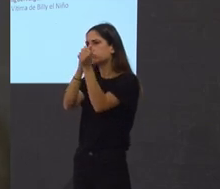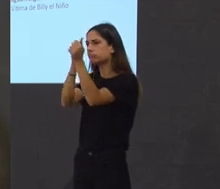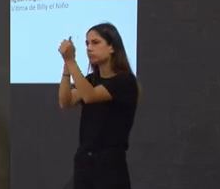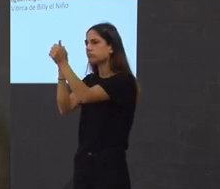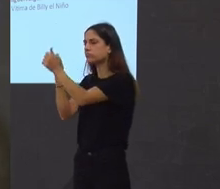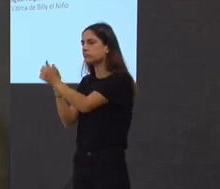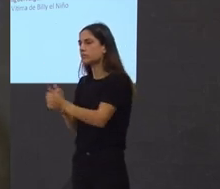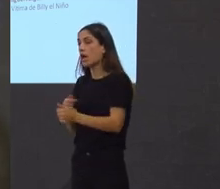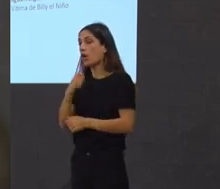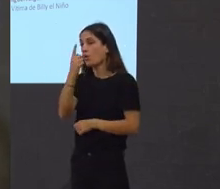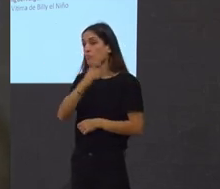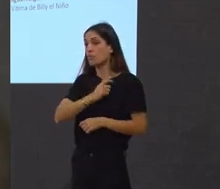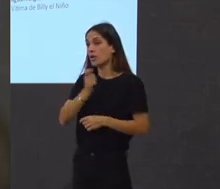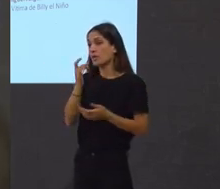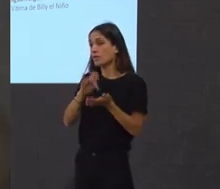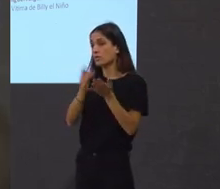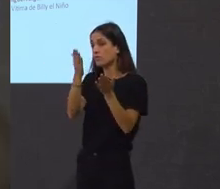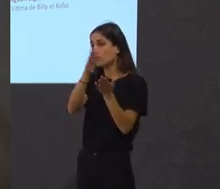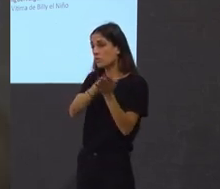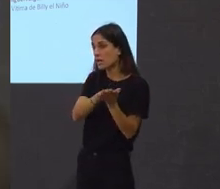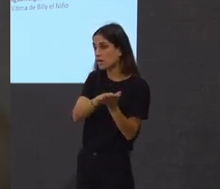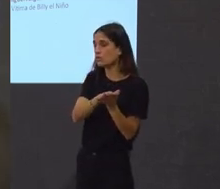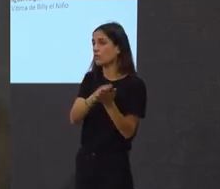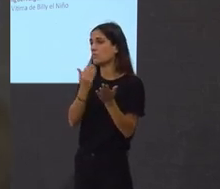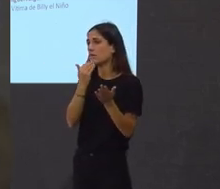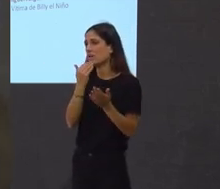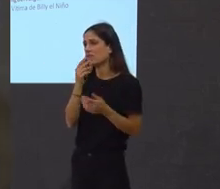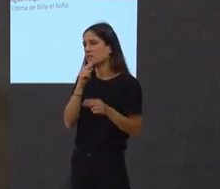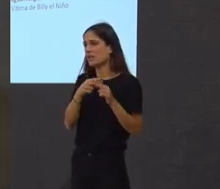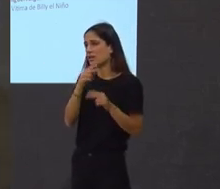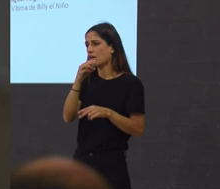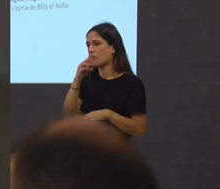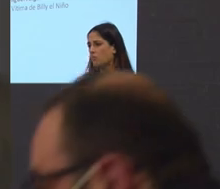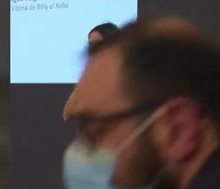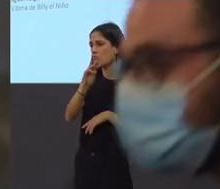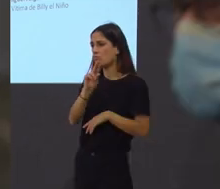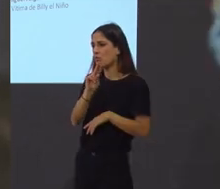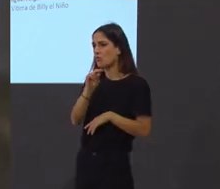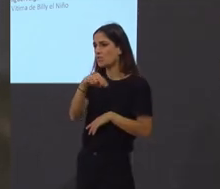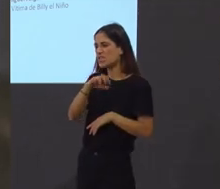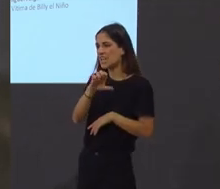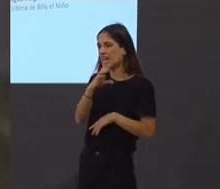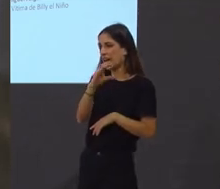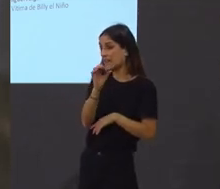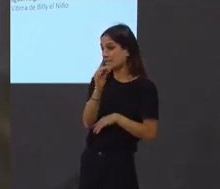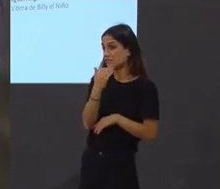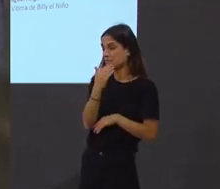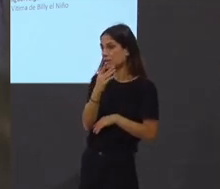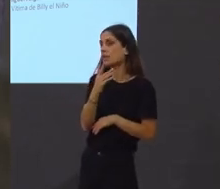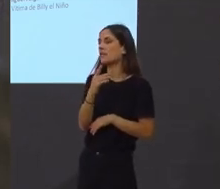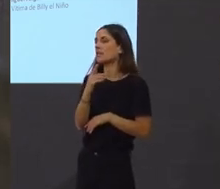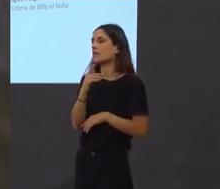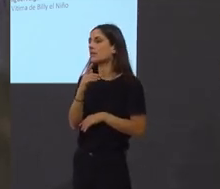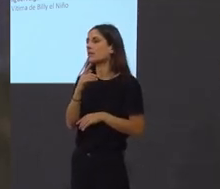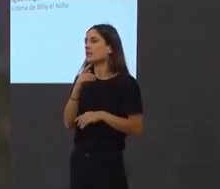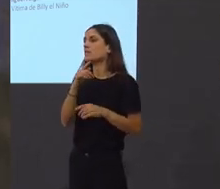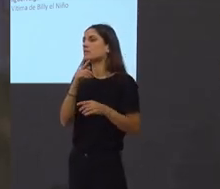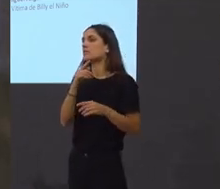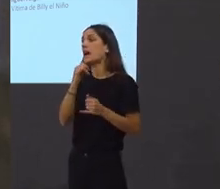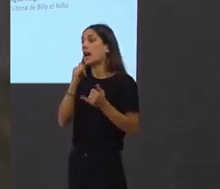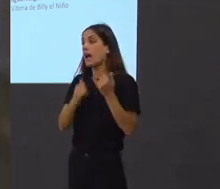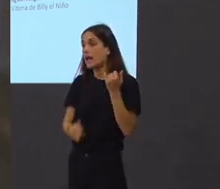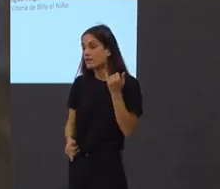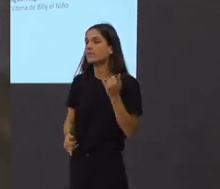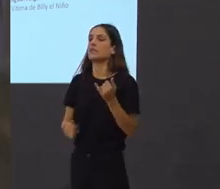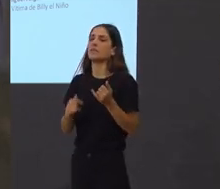muñecas me parece que era muñeca muñecas pues los procesaron en finalmente la audiencia